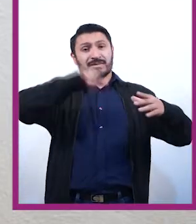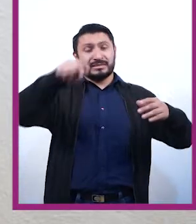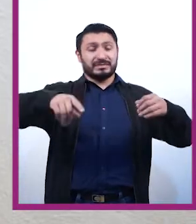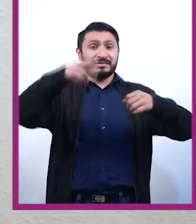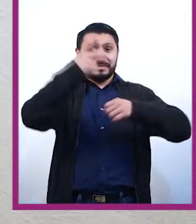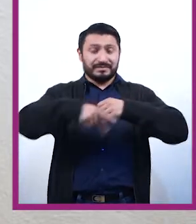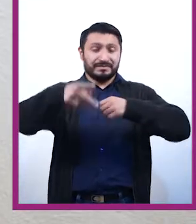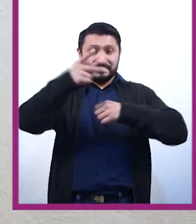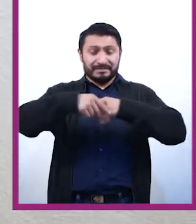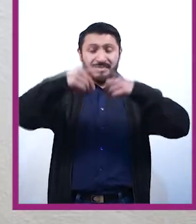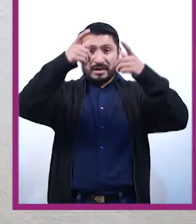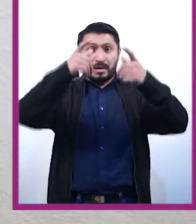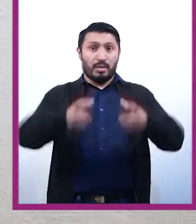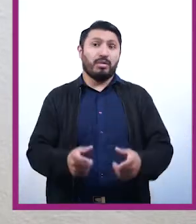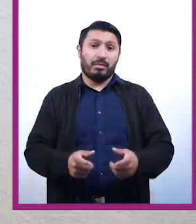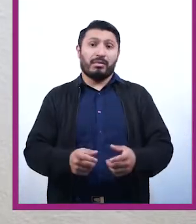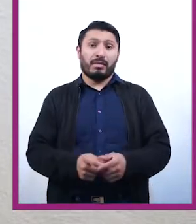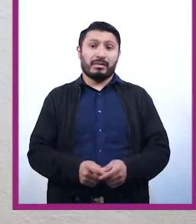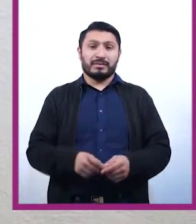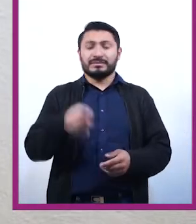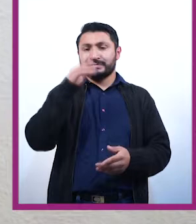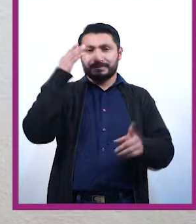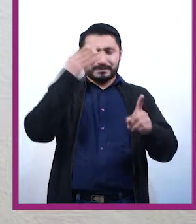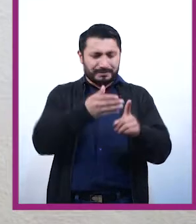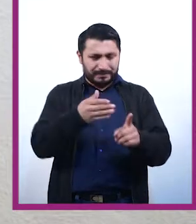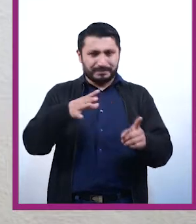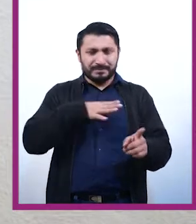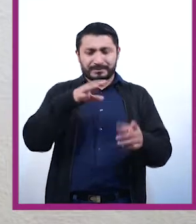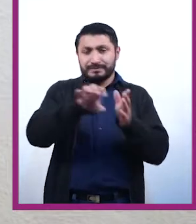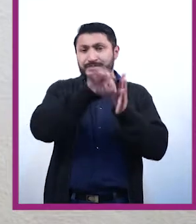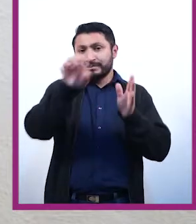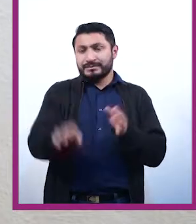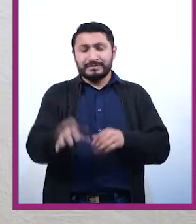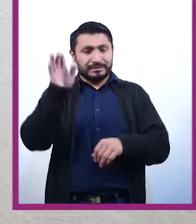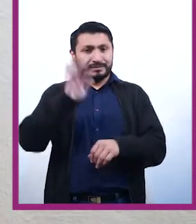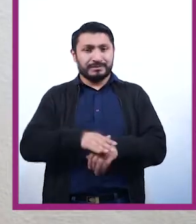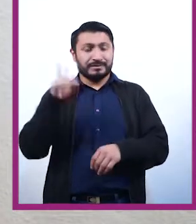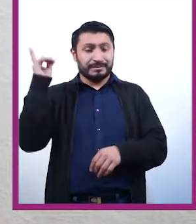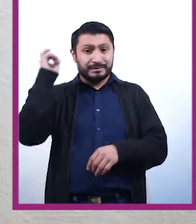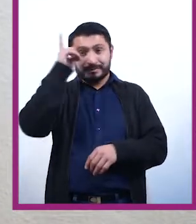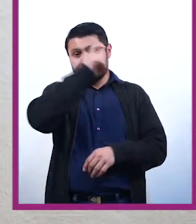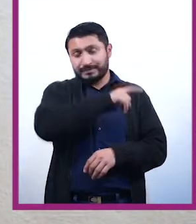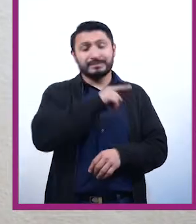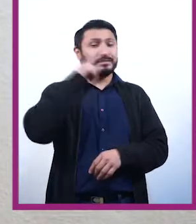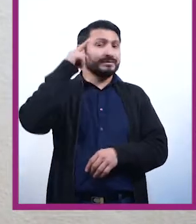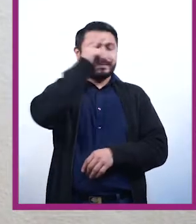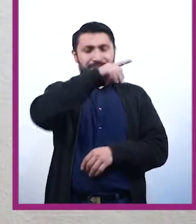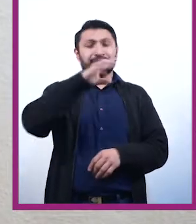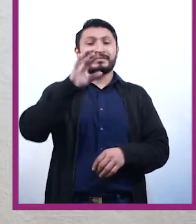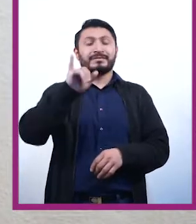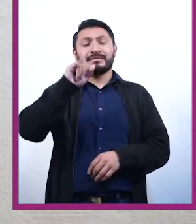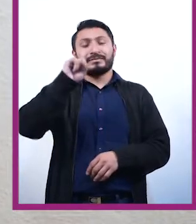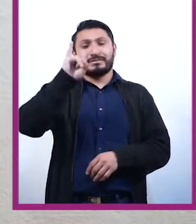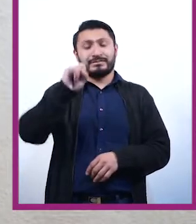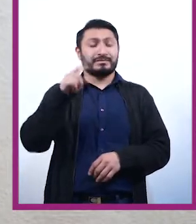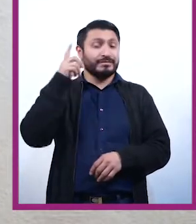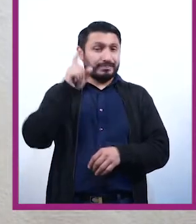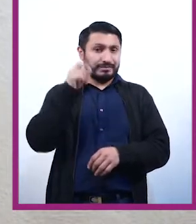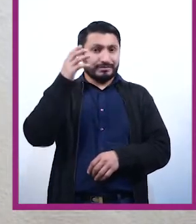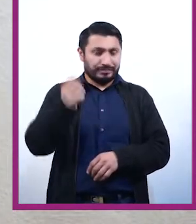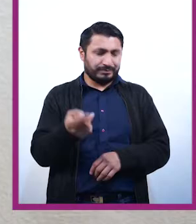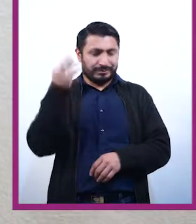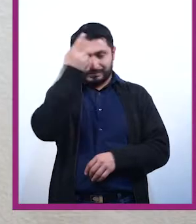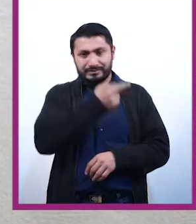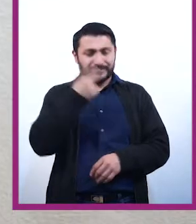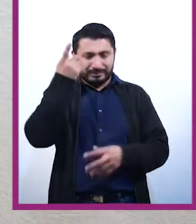expansión le siguen periodos de depresión y desempleo. Centrémonos en uno de los ejemplos más complejos, la crisis del